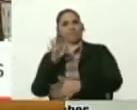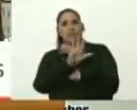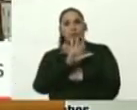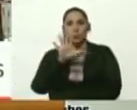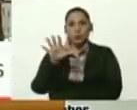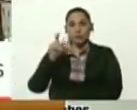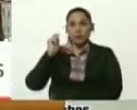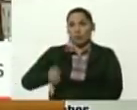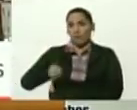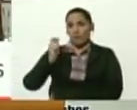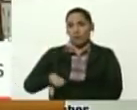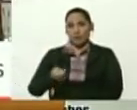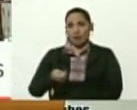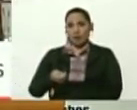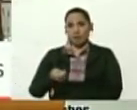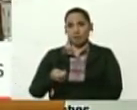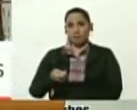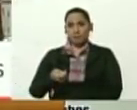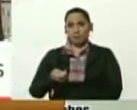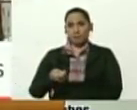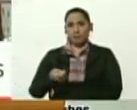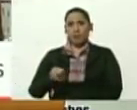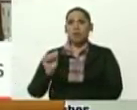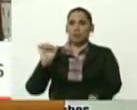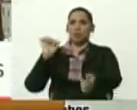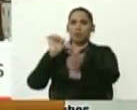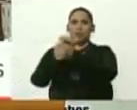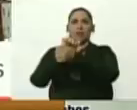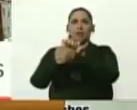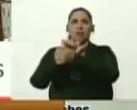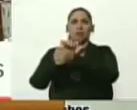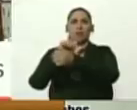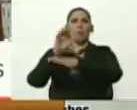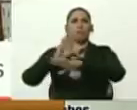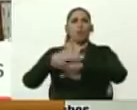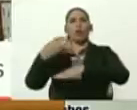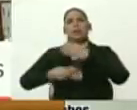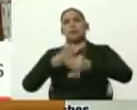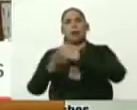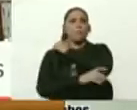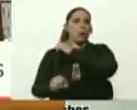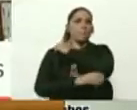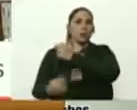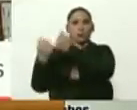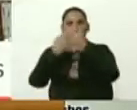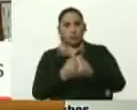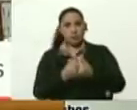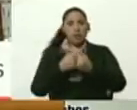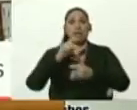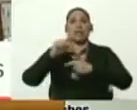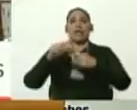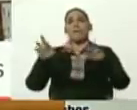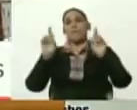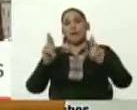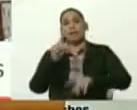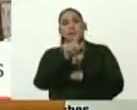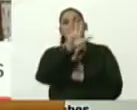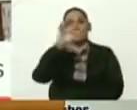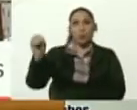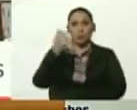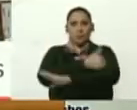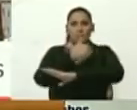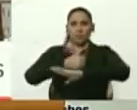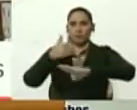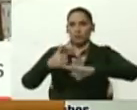55 fiscales detenidos por actos de corrupción. Aproximadamente, aparte de ellos, 150